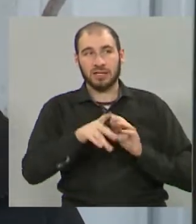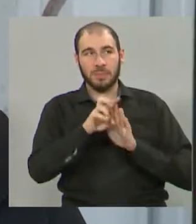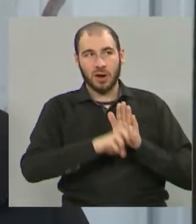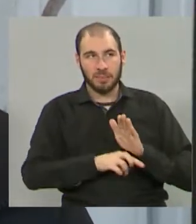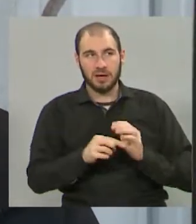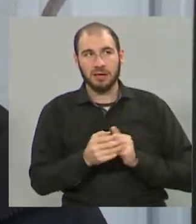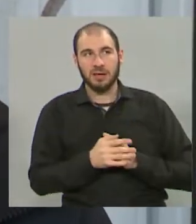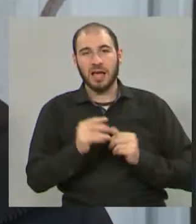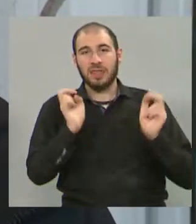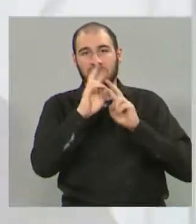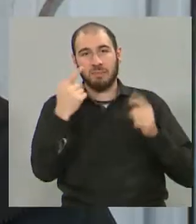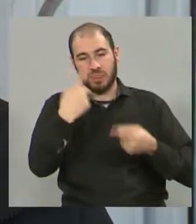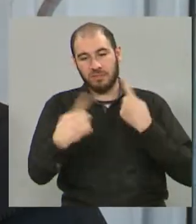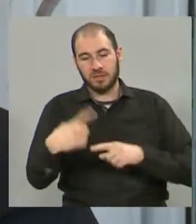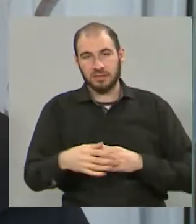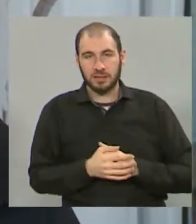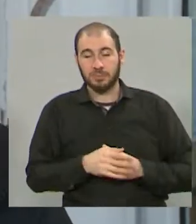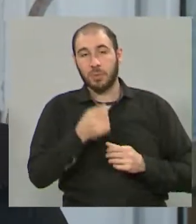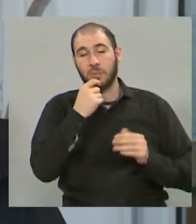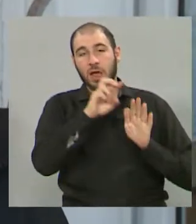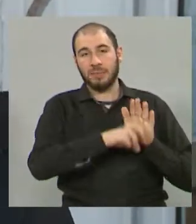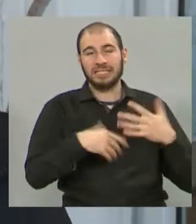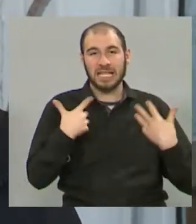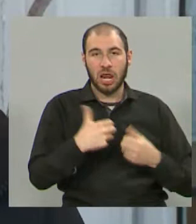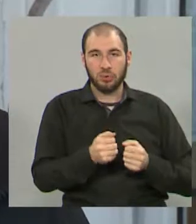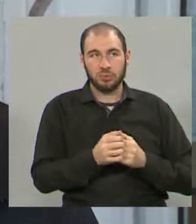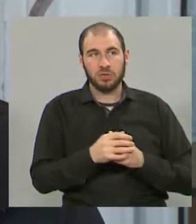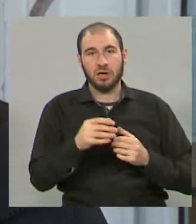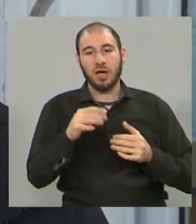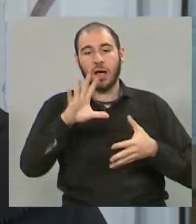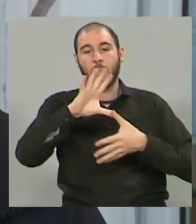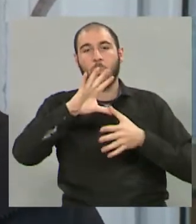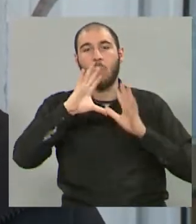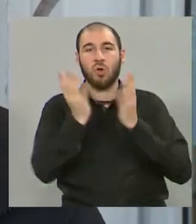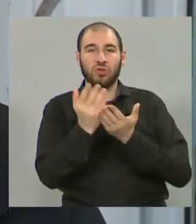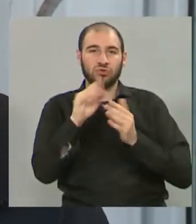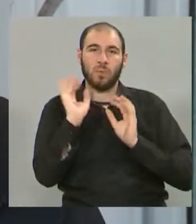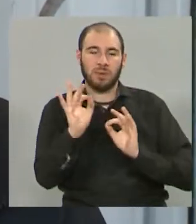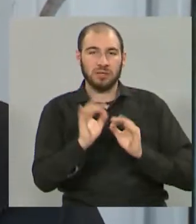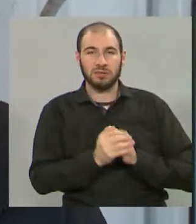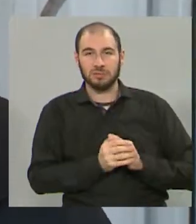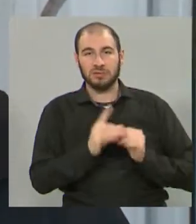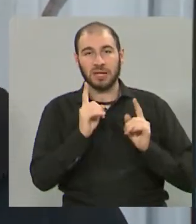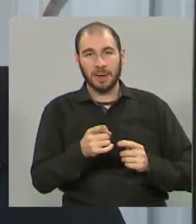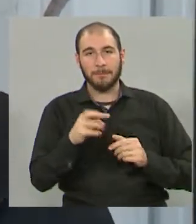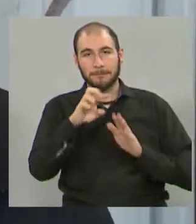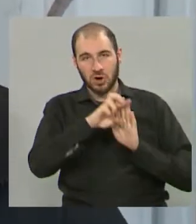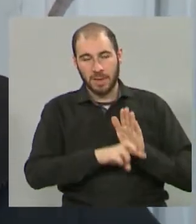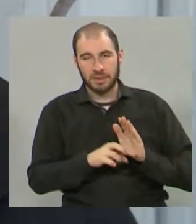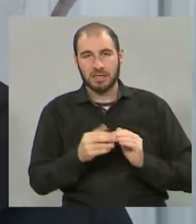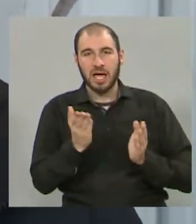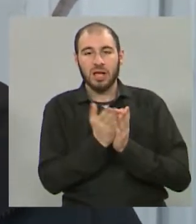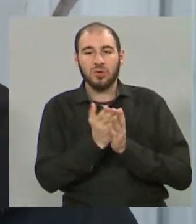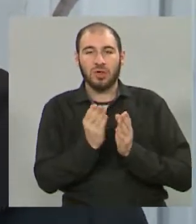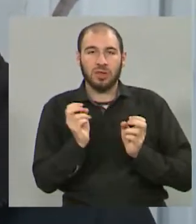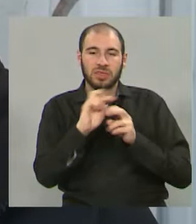con distintas temáticas tenemos programas de salud en los cinco continentes y tenemos programas estudian